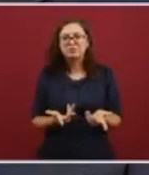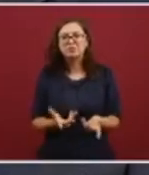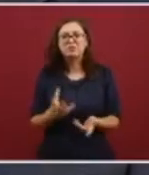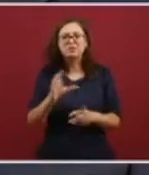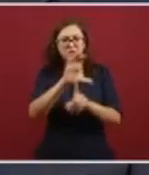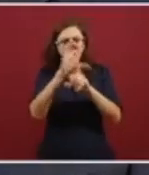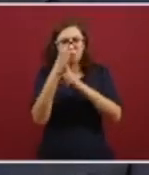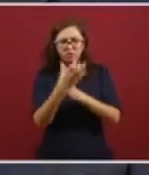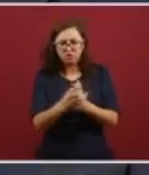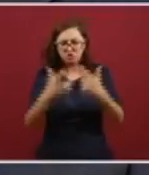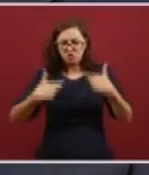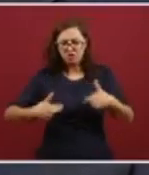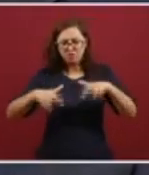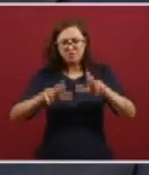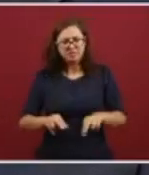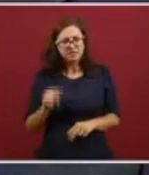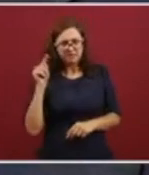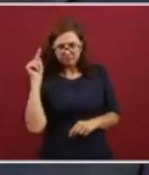comisión